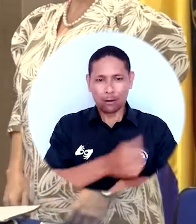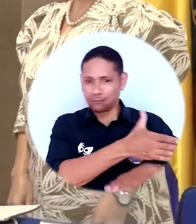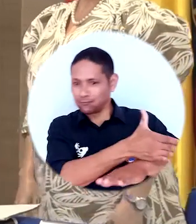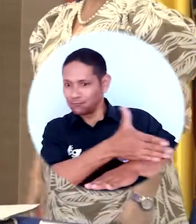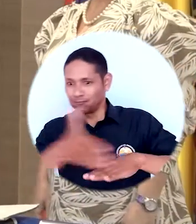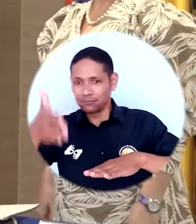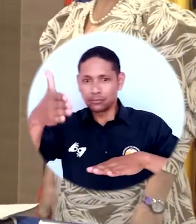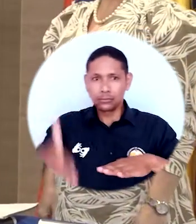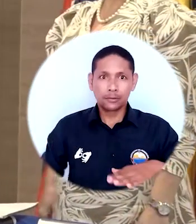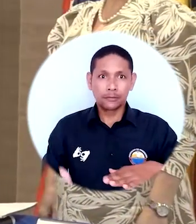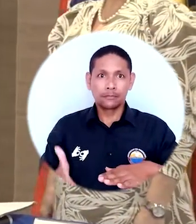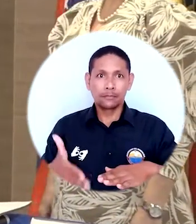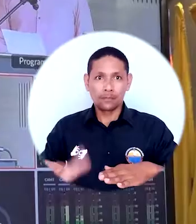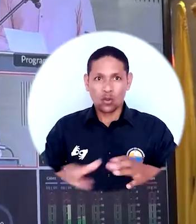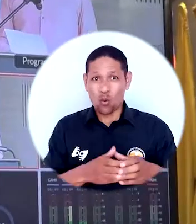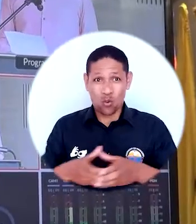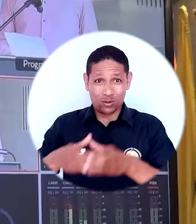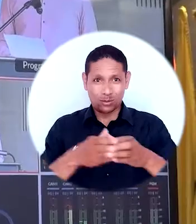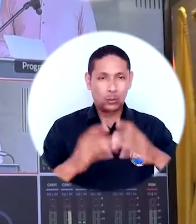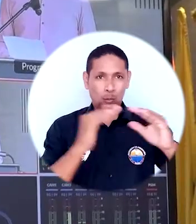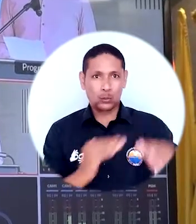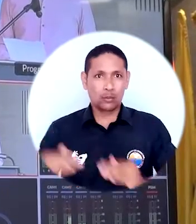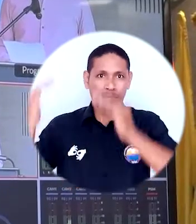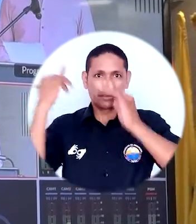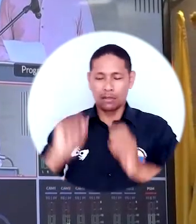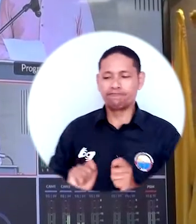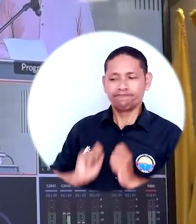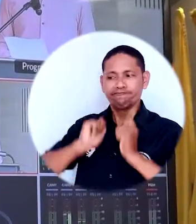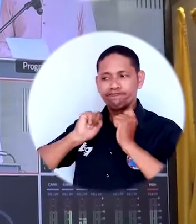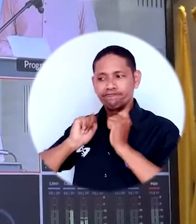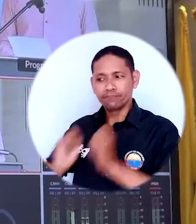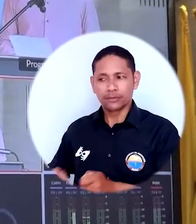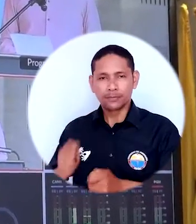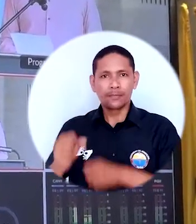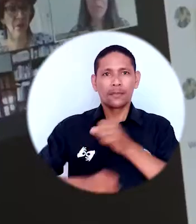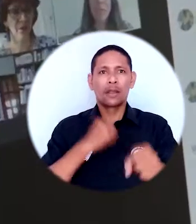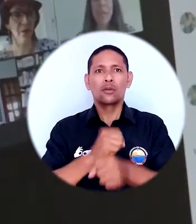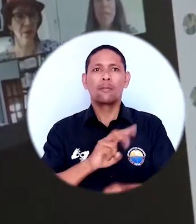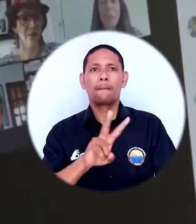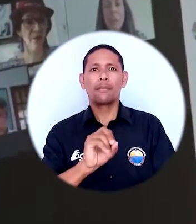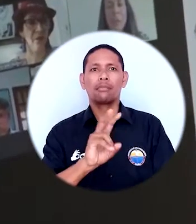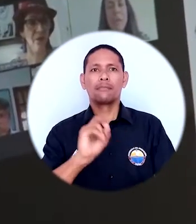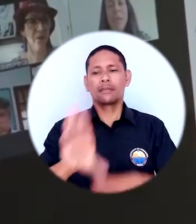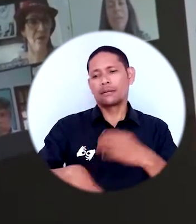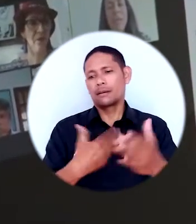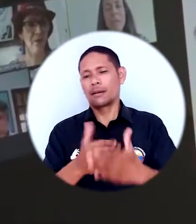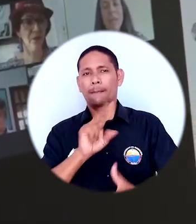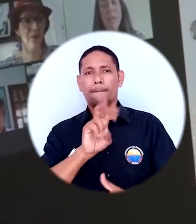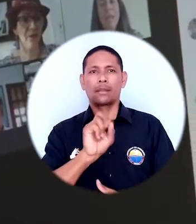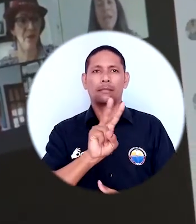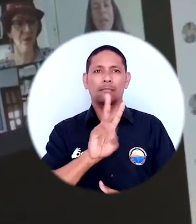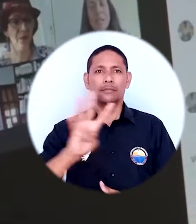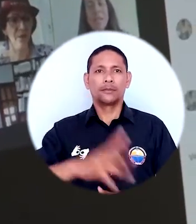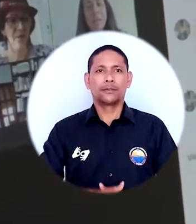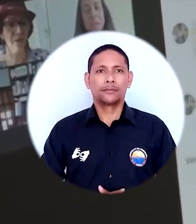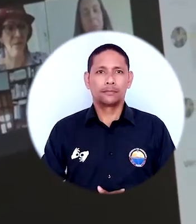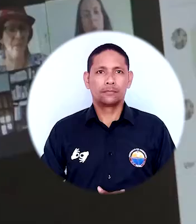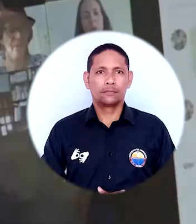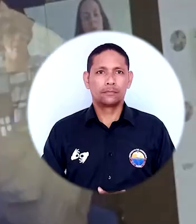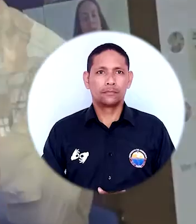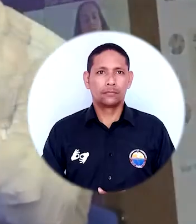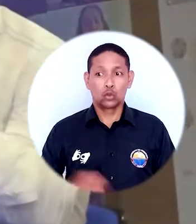periodo rectoral, la cual fue ratificada por el Consejo Superior que lo designó como rector 2020-2024.